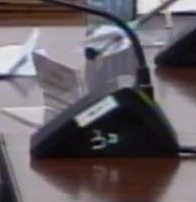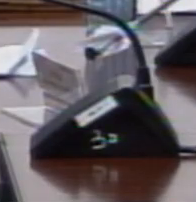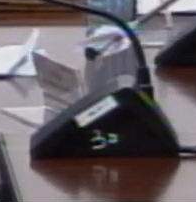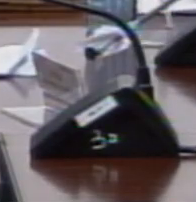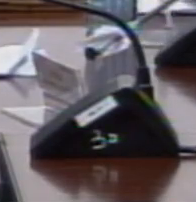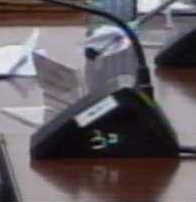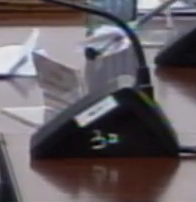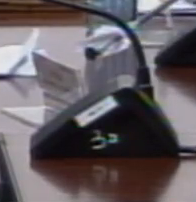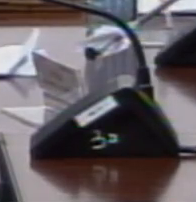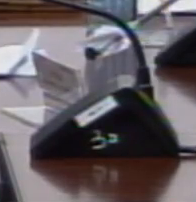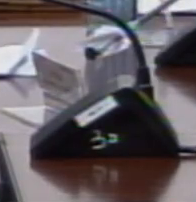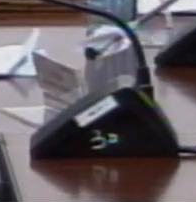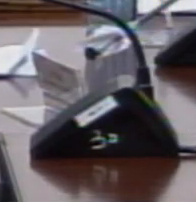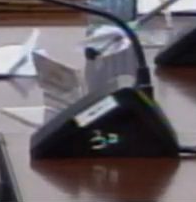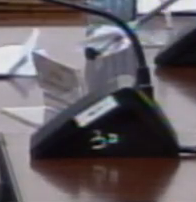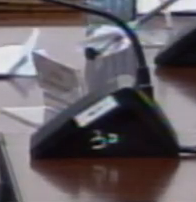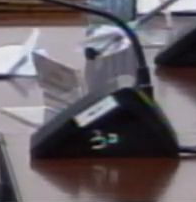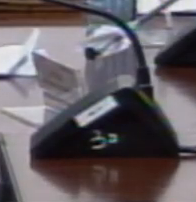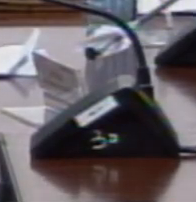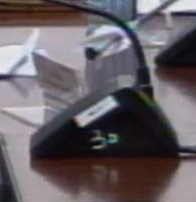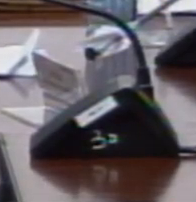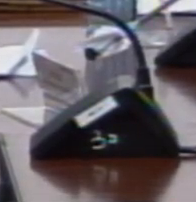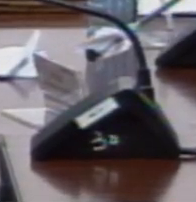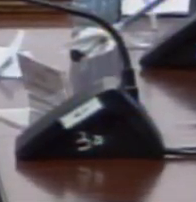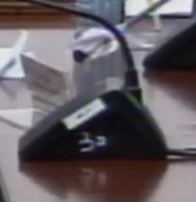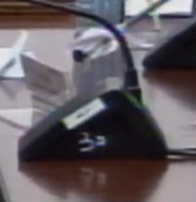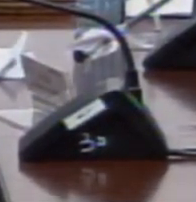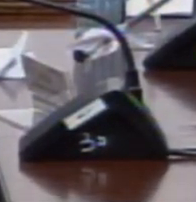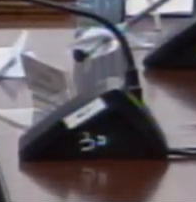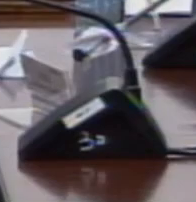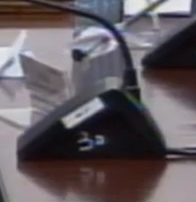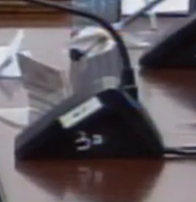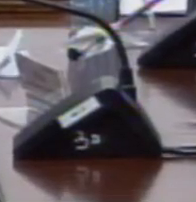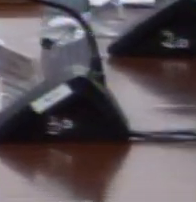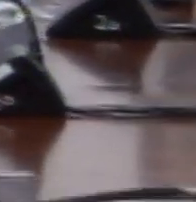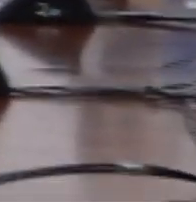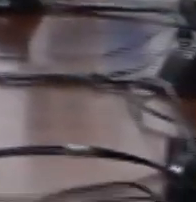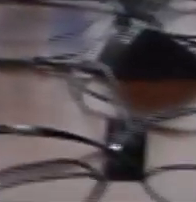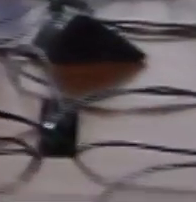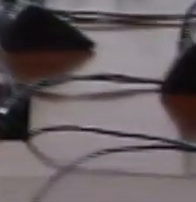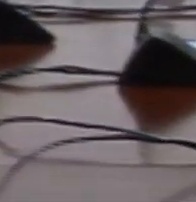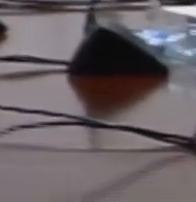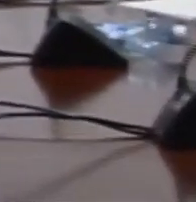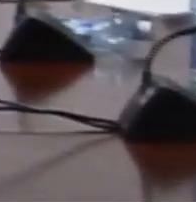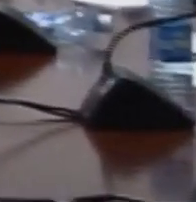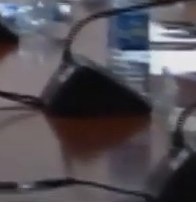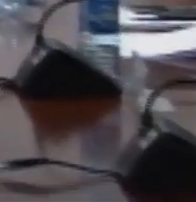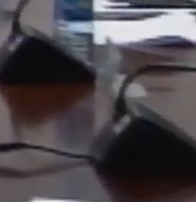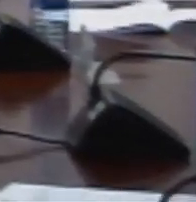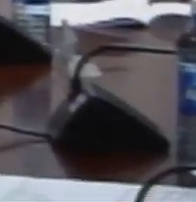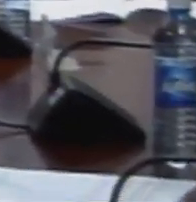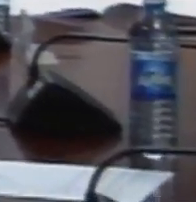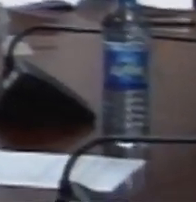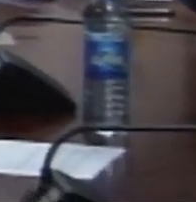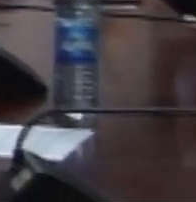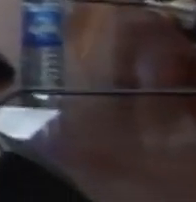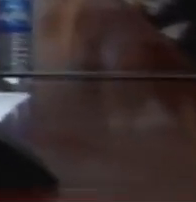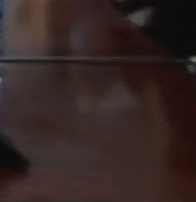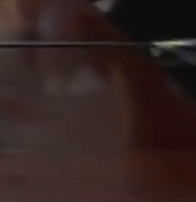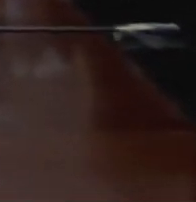sea vigente dentro de 8 días, aunque la parte patronal, ya sea ejecutivo o